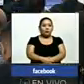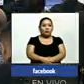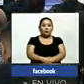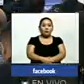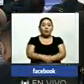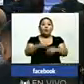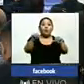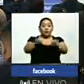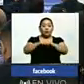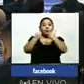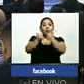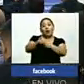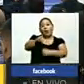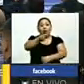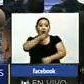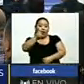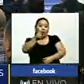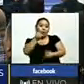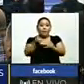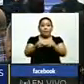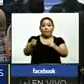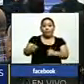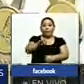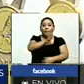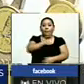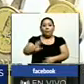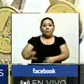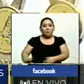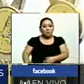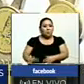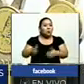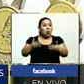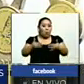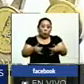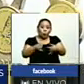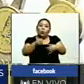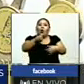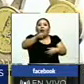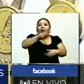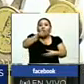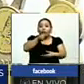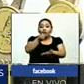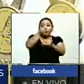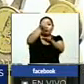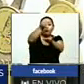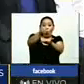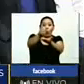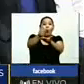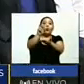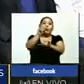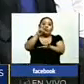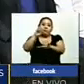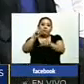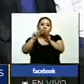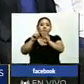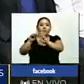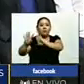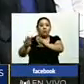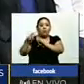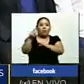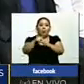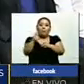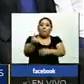La Asociación de Periodistas Independientes de El Salvador entregó el micrófono dorado 2019. Periodistas